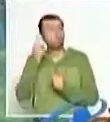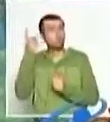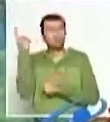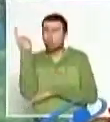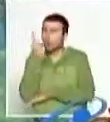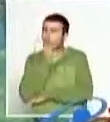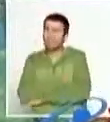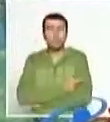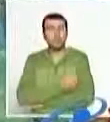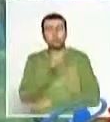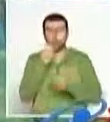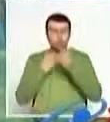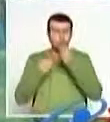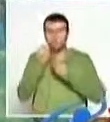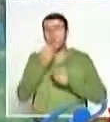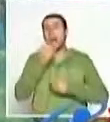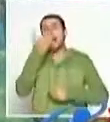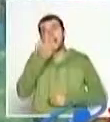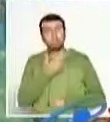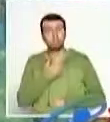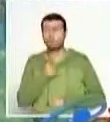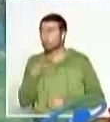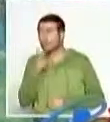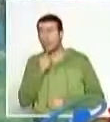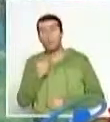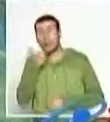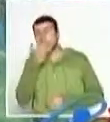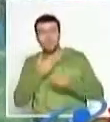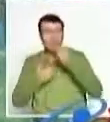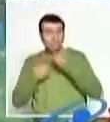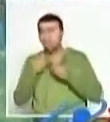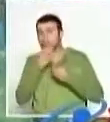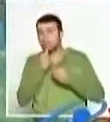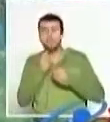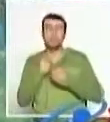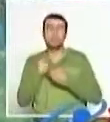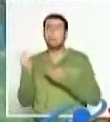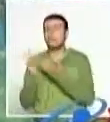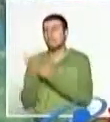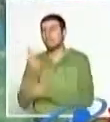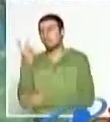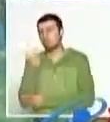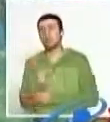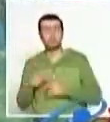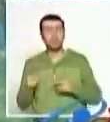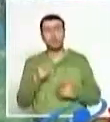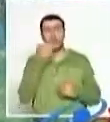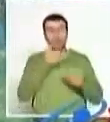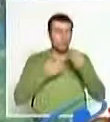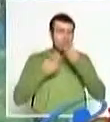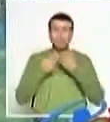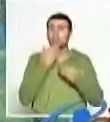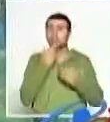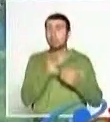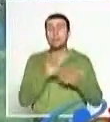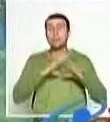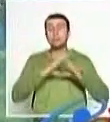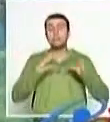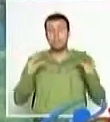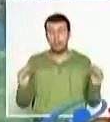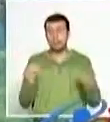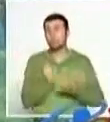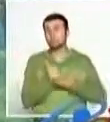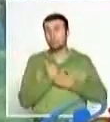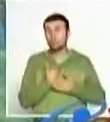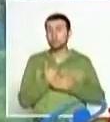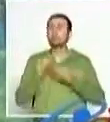frutas. Y si la persona pues no quiere las frutas, las verduras, pero frutas que son altamente desintoxicantes como la papaya, la